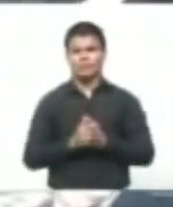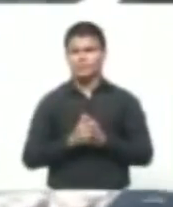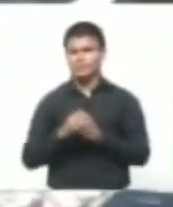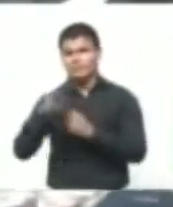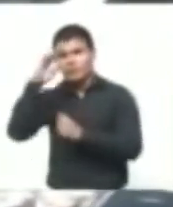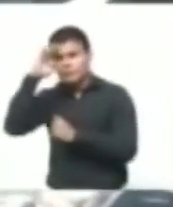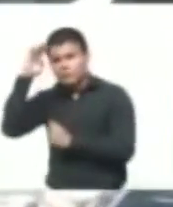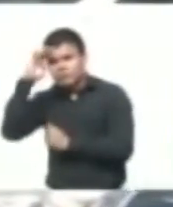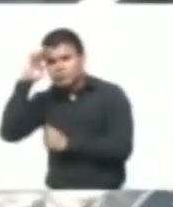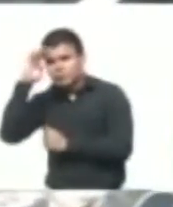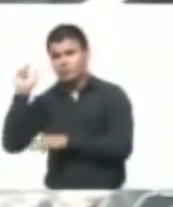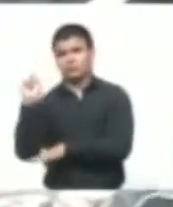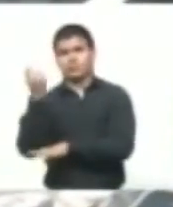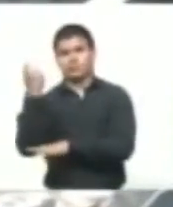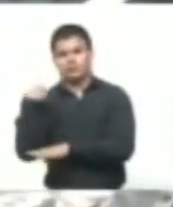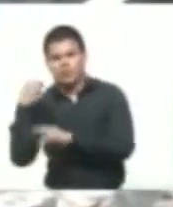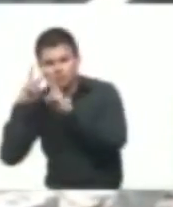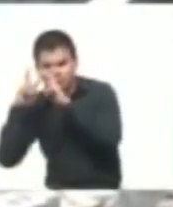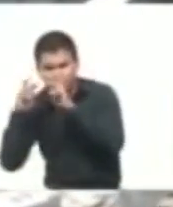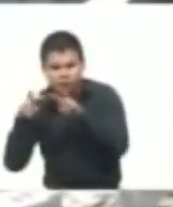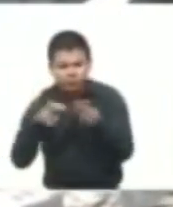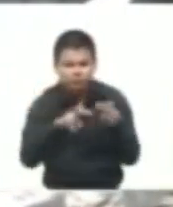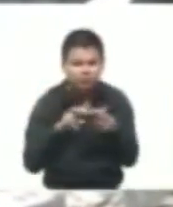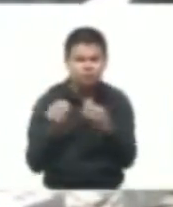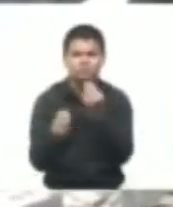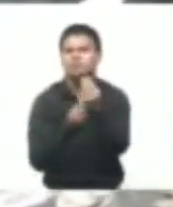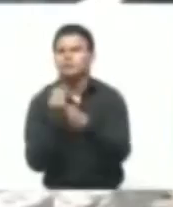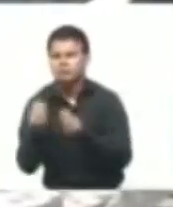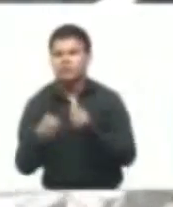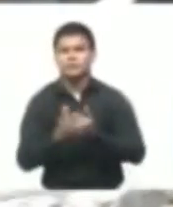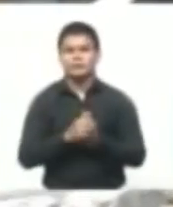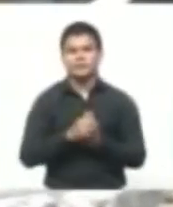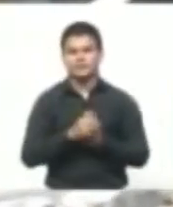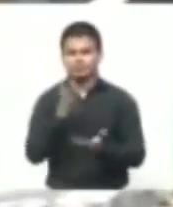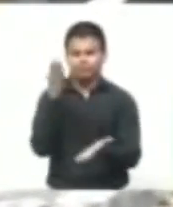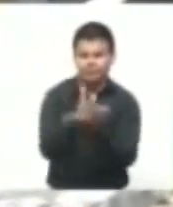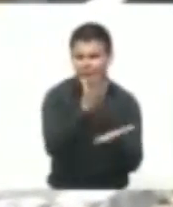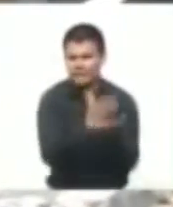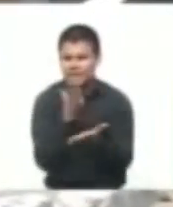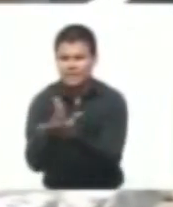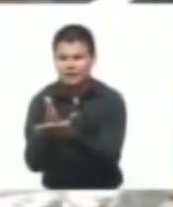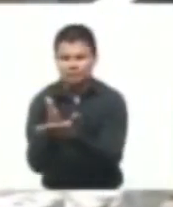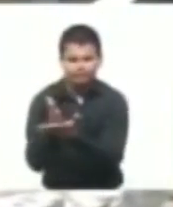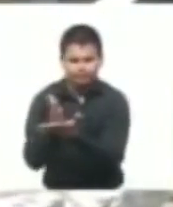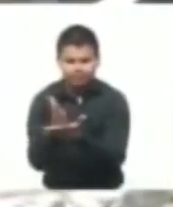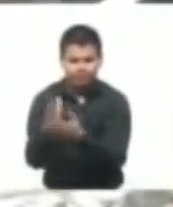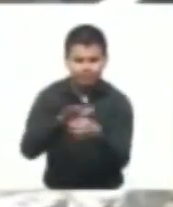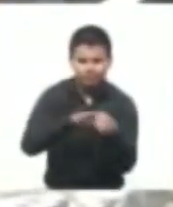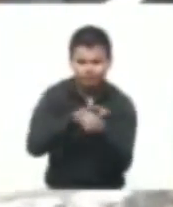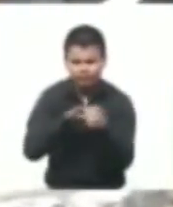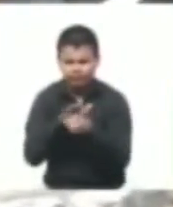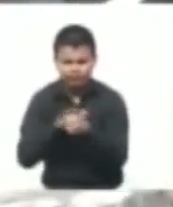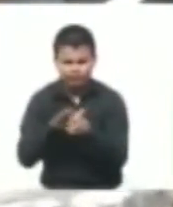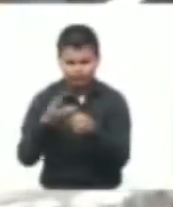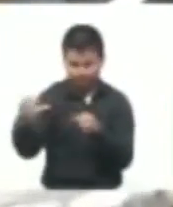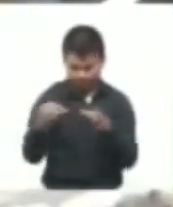policía judicial para poder determinar en realidad la responsabilidad del hecho y también la causalidad de lo que llevó a